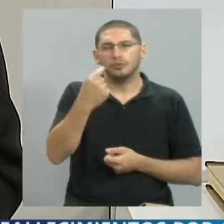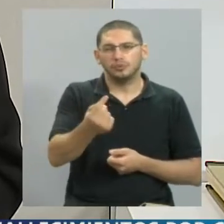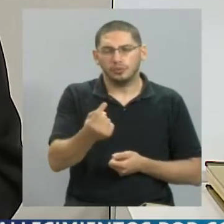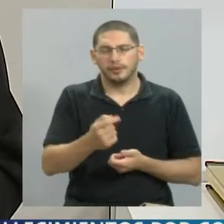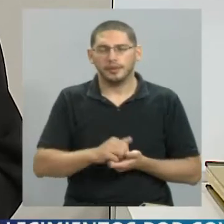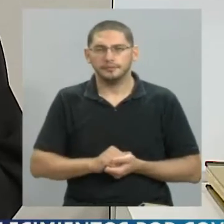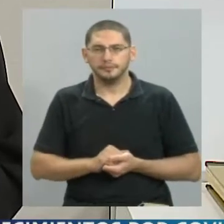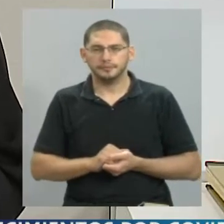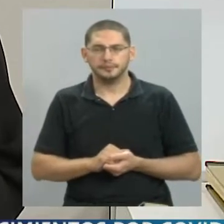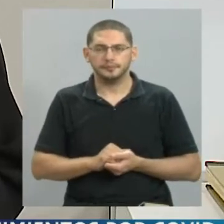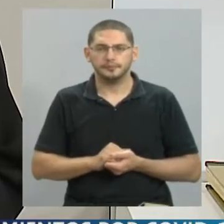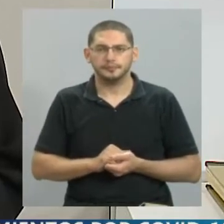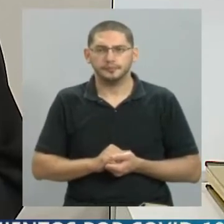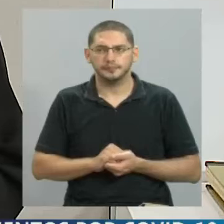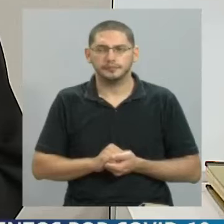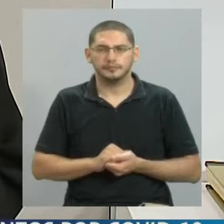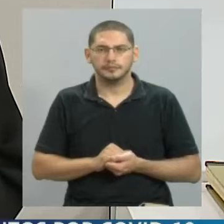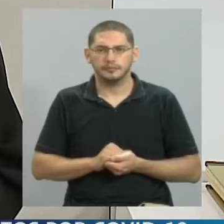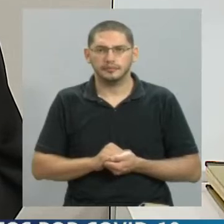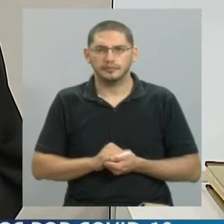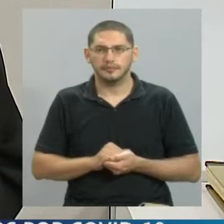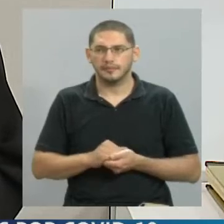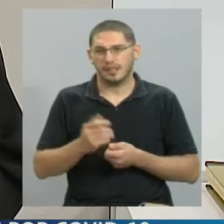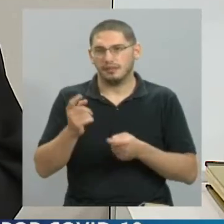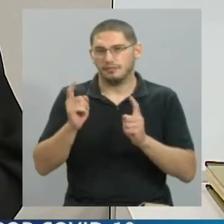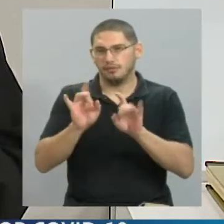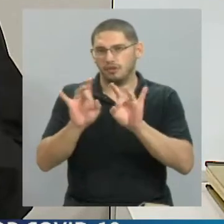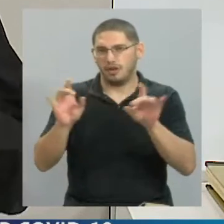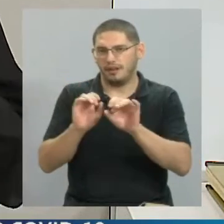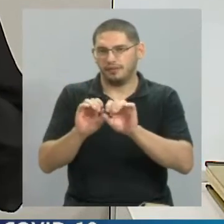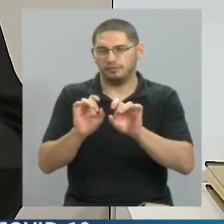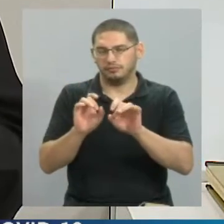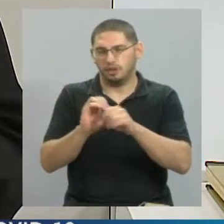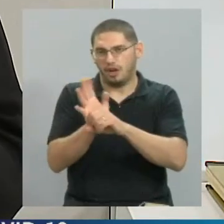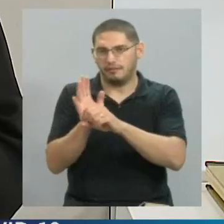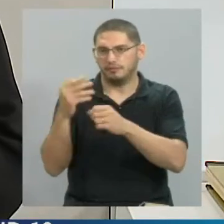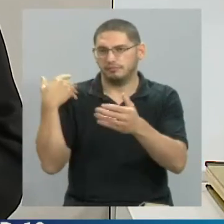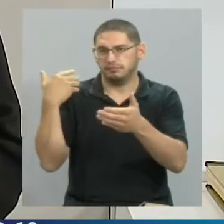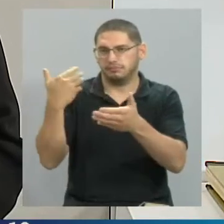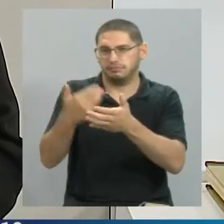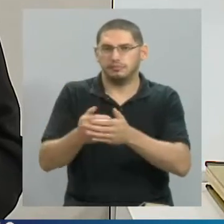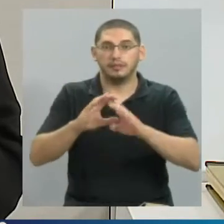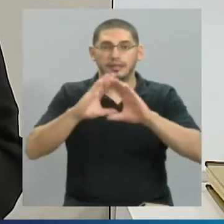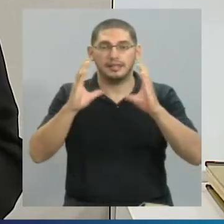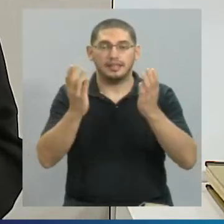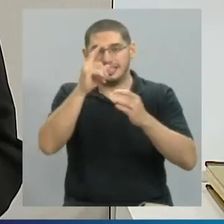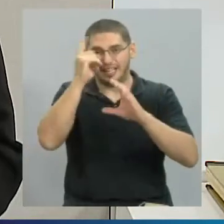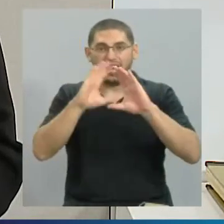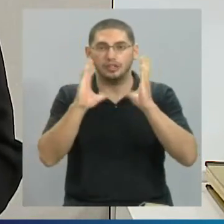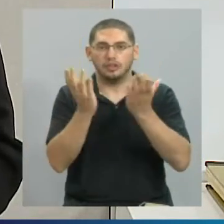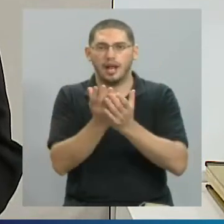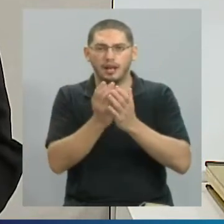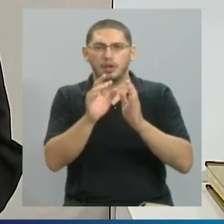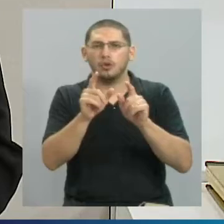dio, una de las consecuencias que se dieron durante la pandemia, cuando se hablaba incluso de números a nivel internacional, fue que la